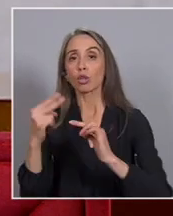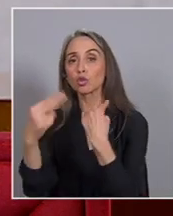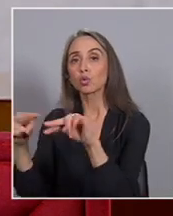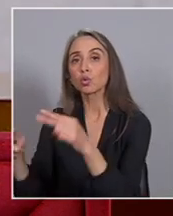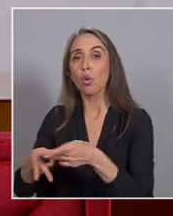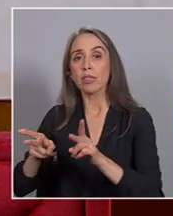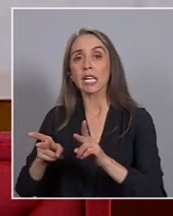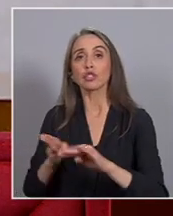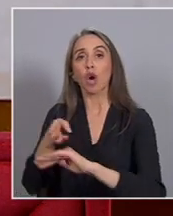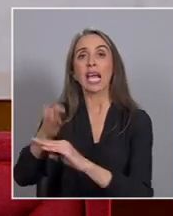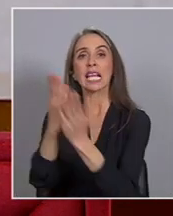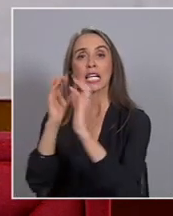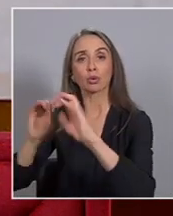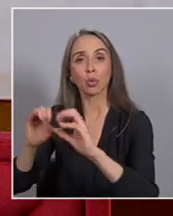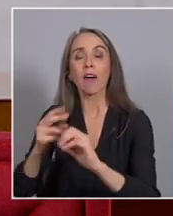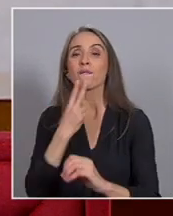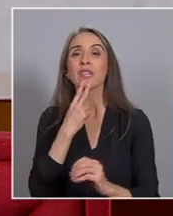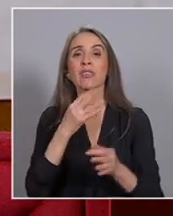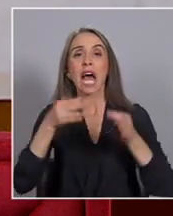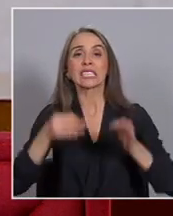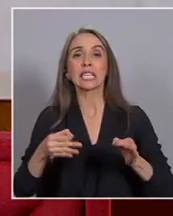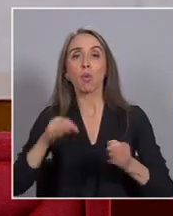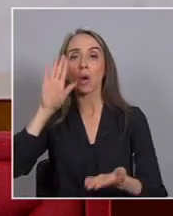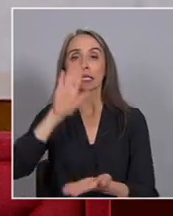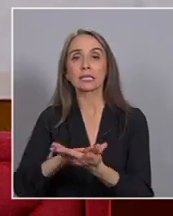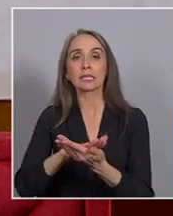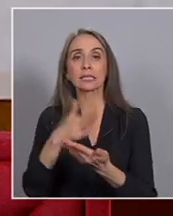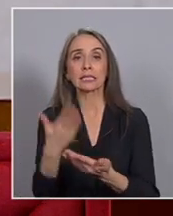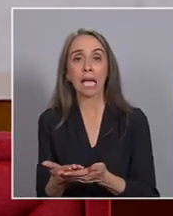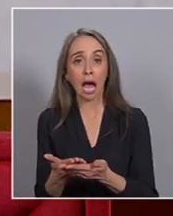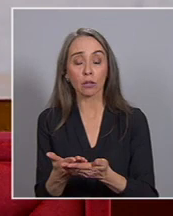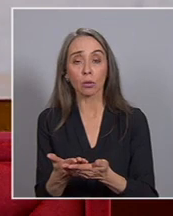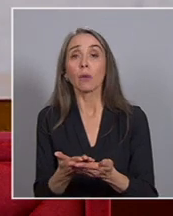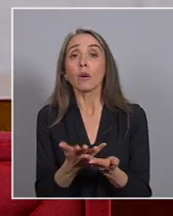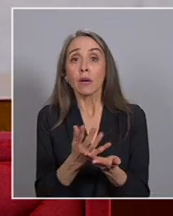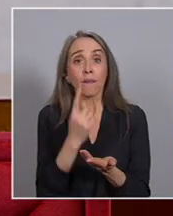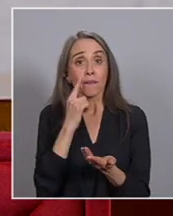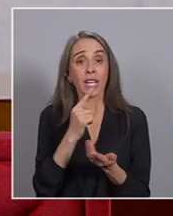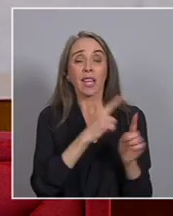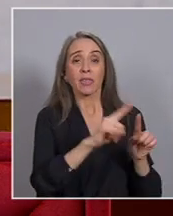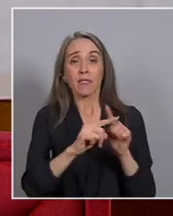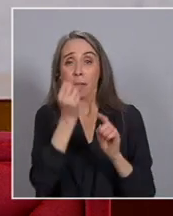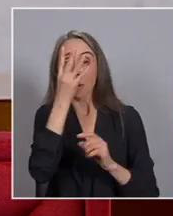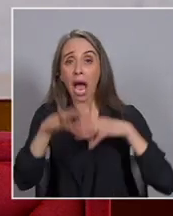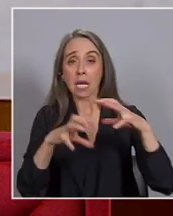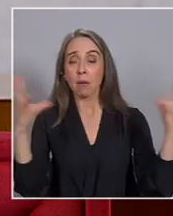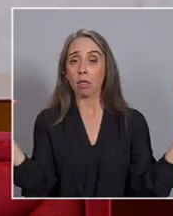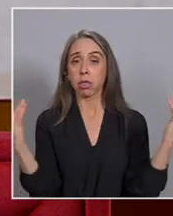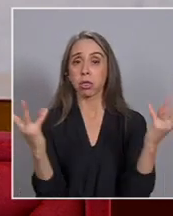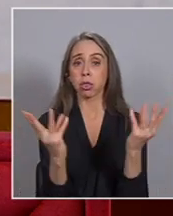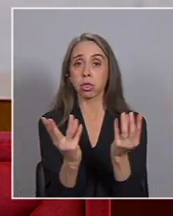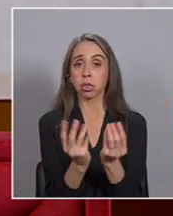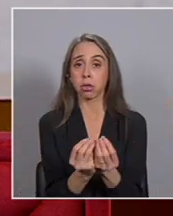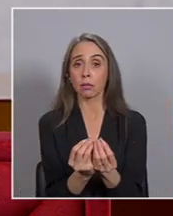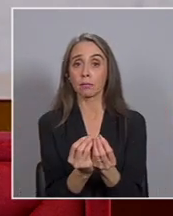derechos a la educación y a tener una vida segura y sana. Frente a la crisis de biodiversidad,